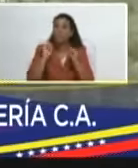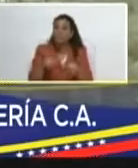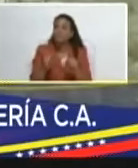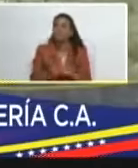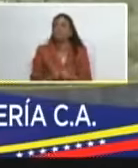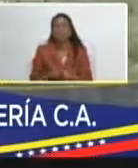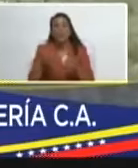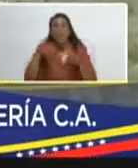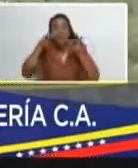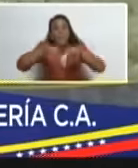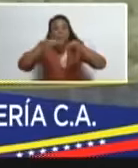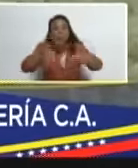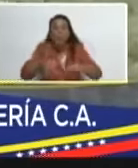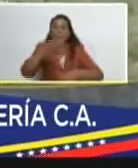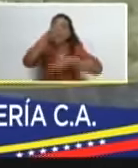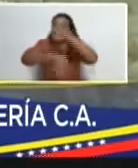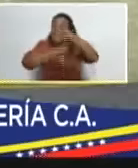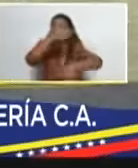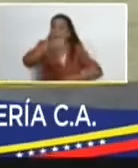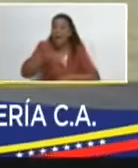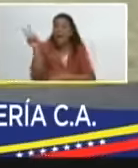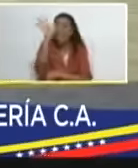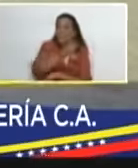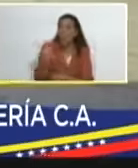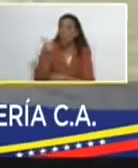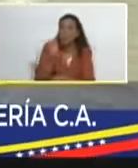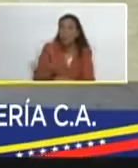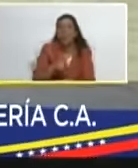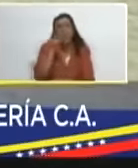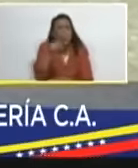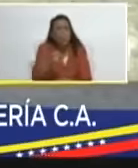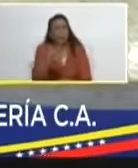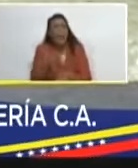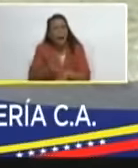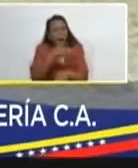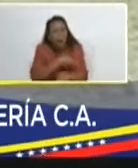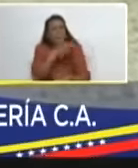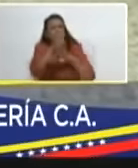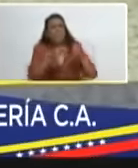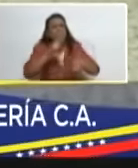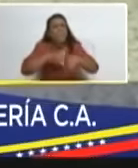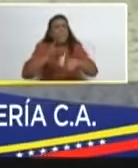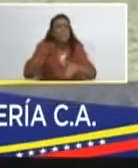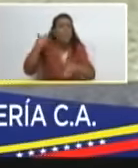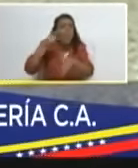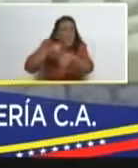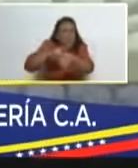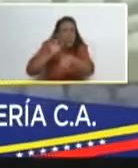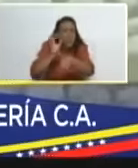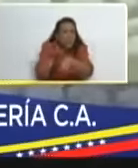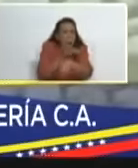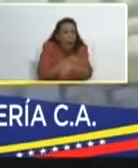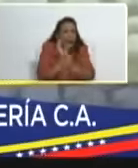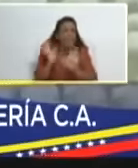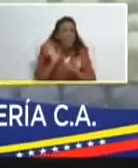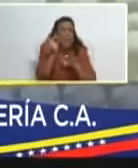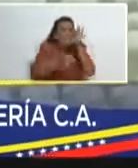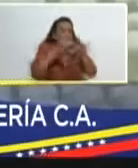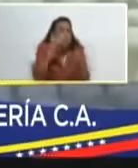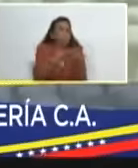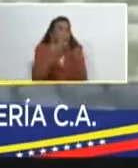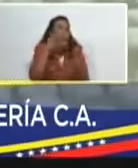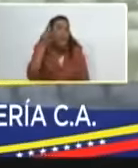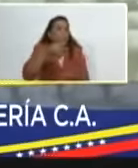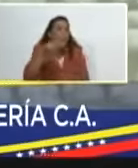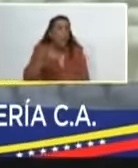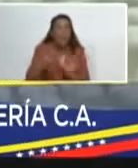como pescador, está explicándole a Venezuela. Usted hacía mención hace unos minutos, explicando allá el testimonio,